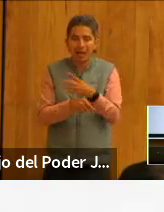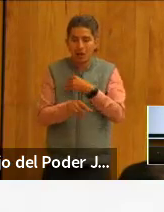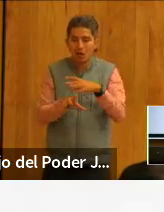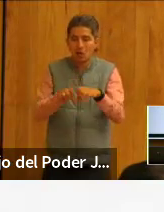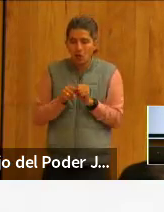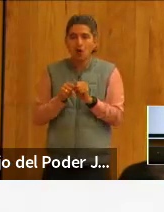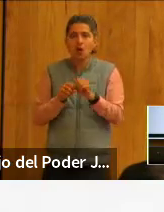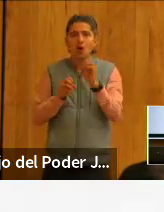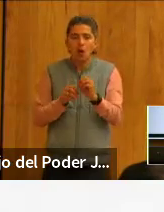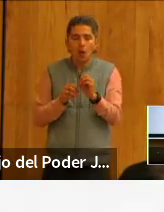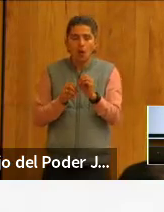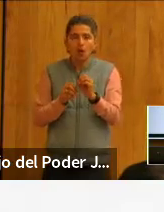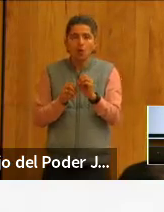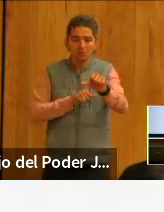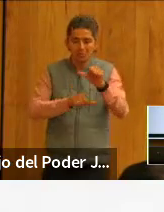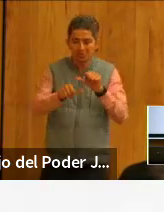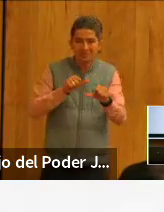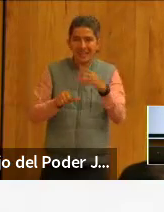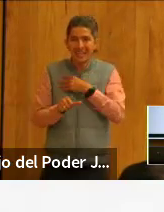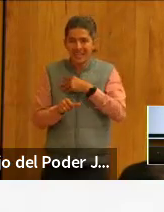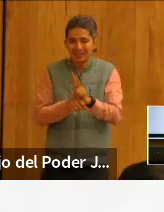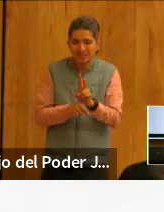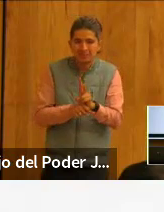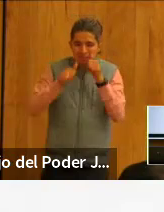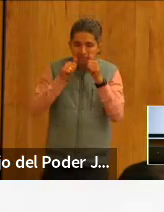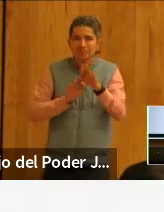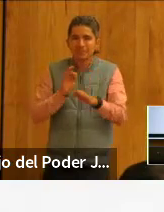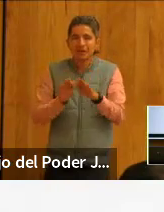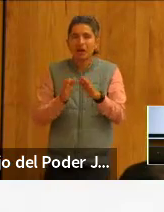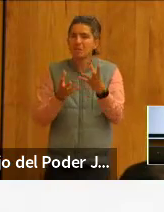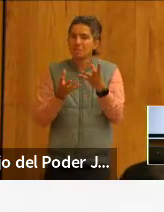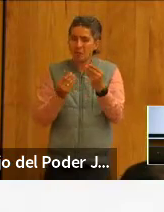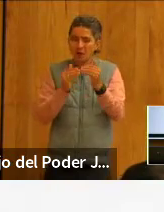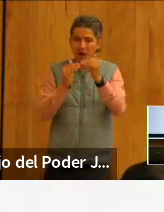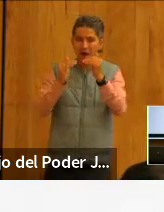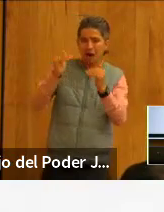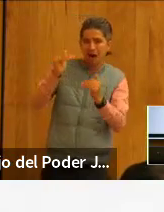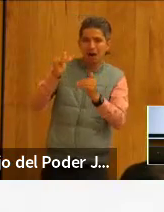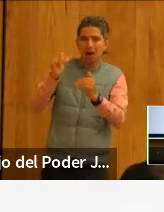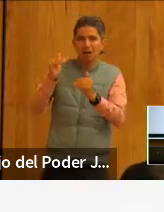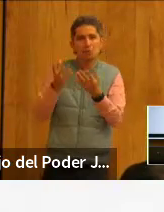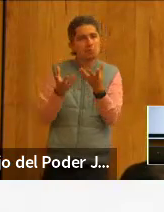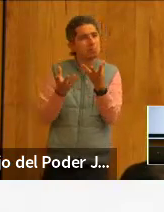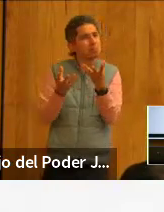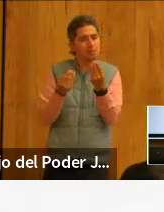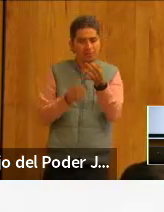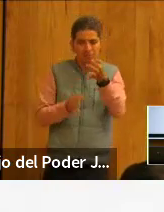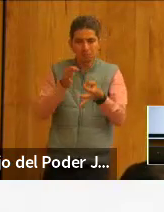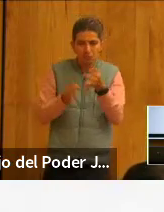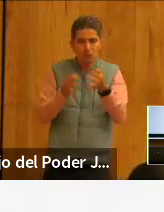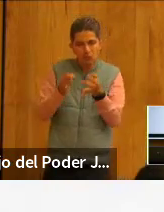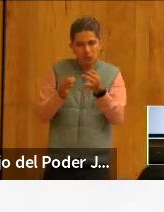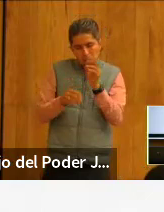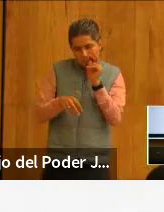alimenticia, porque creo que muchas ocasiones seguimos generando esta desigualdad, porque en un gran número de juicios